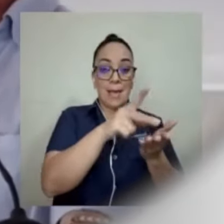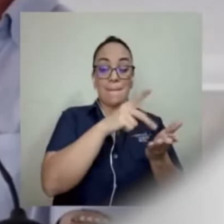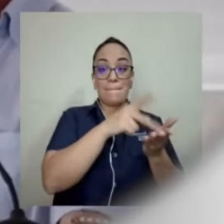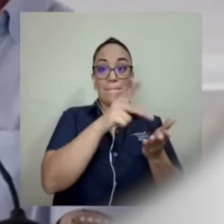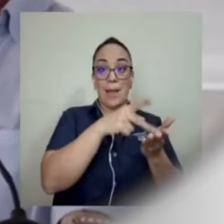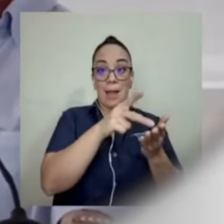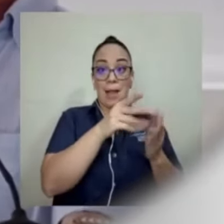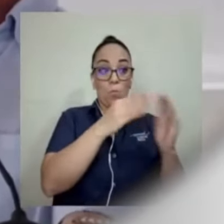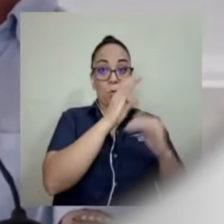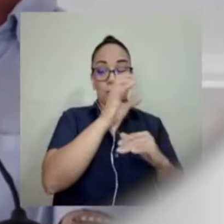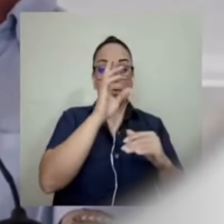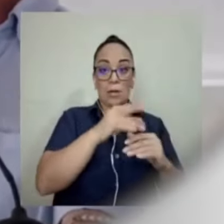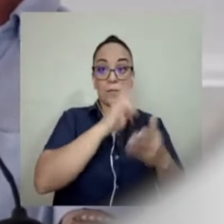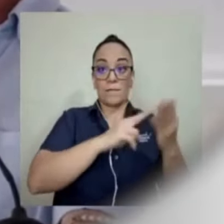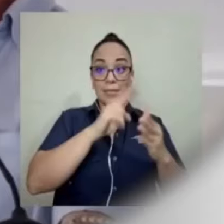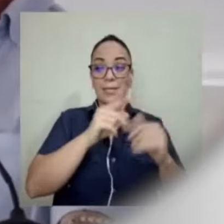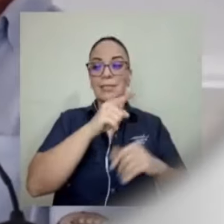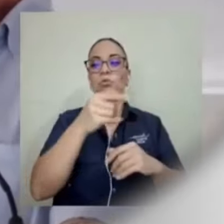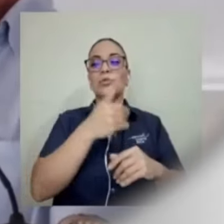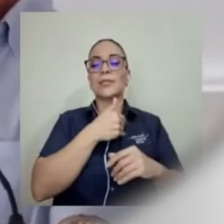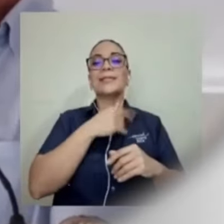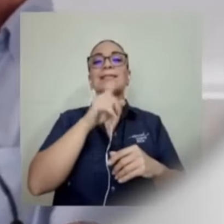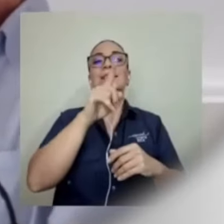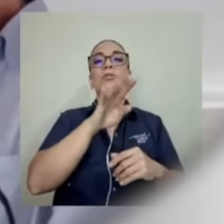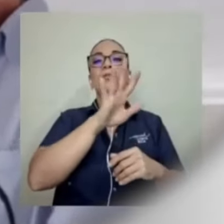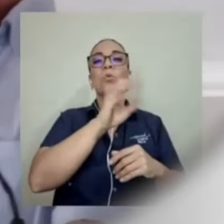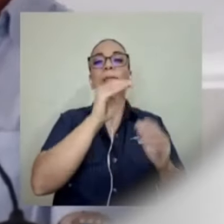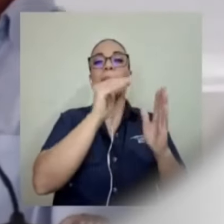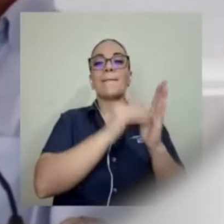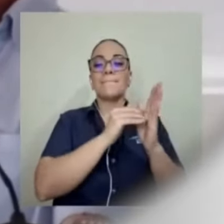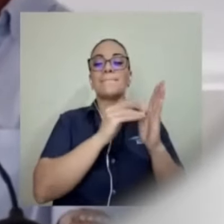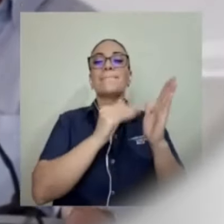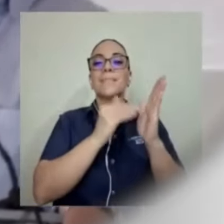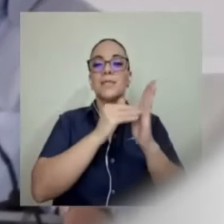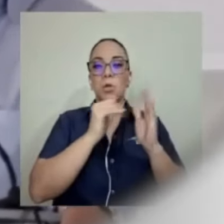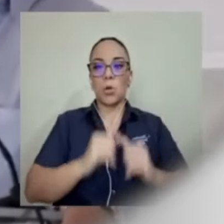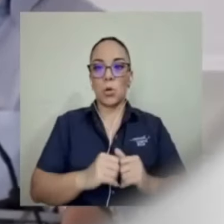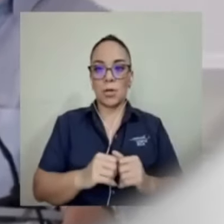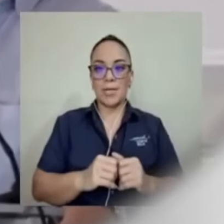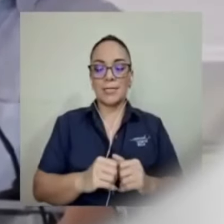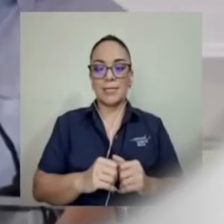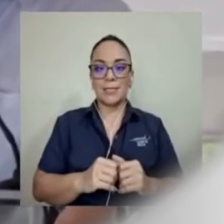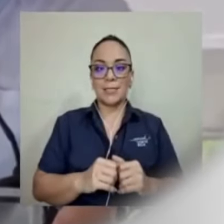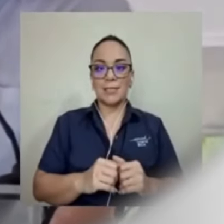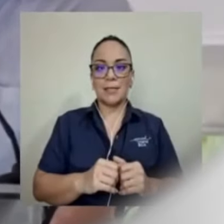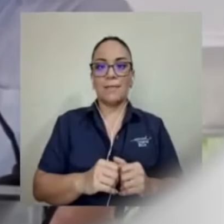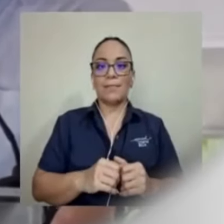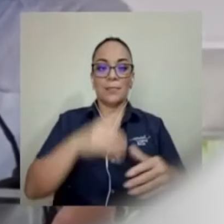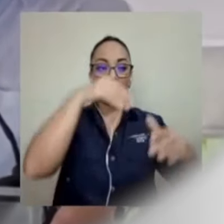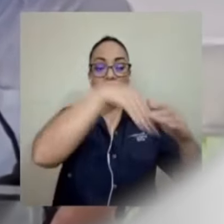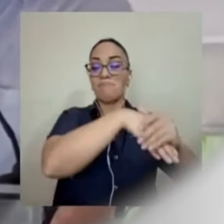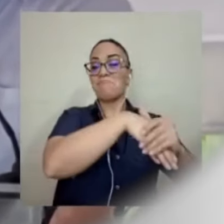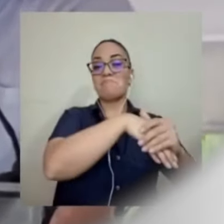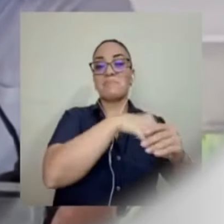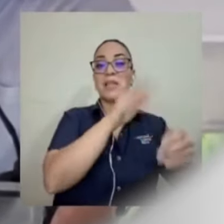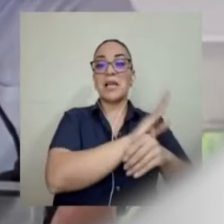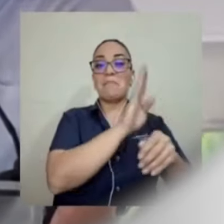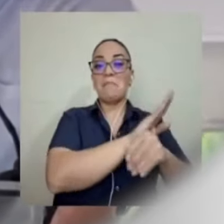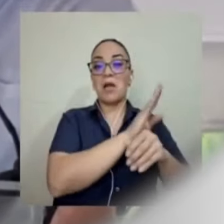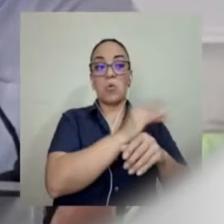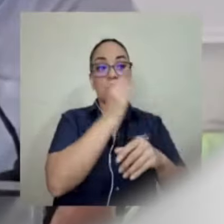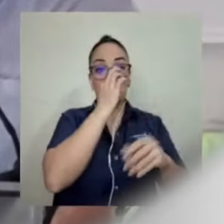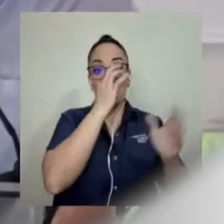universidades Ellos tienen 150,000 millones en el banco depositados y